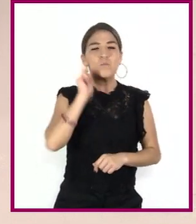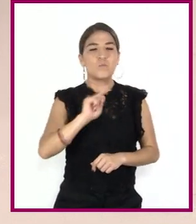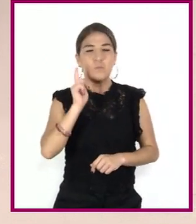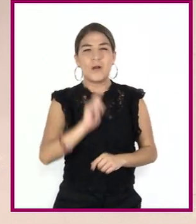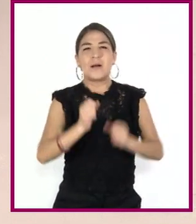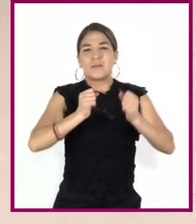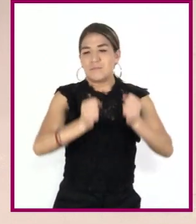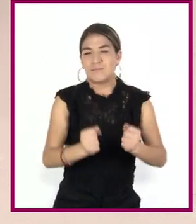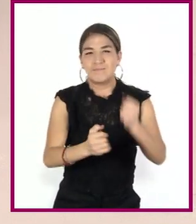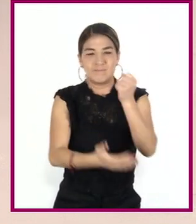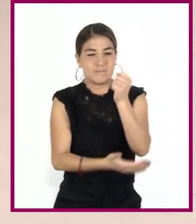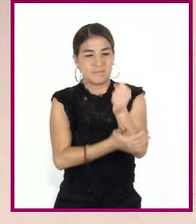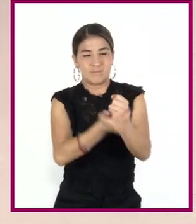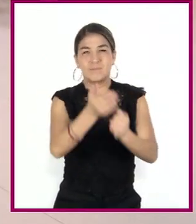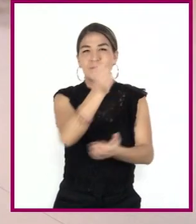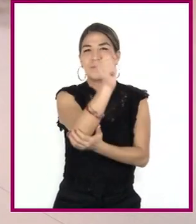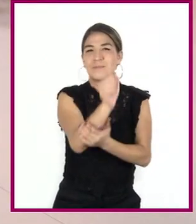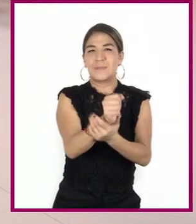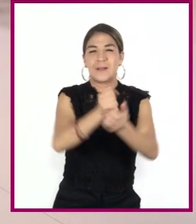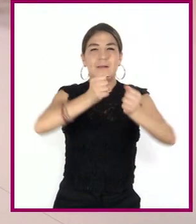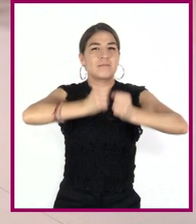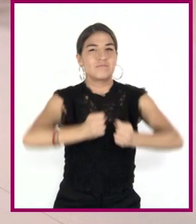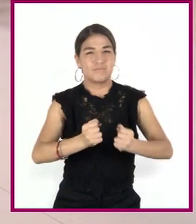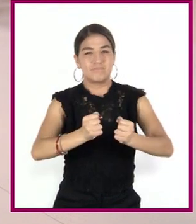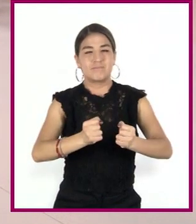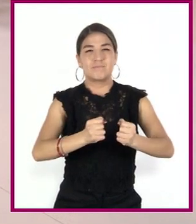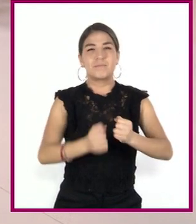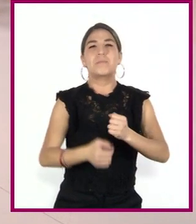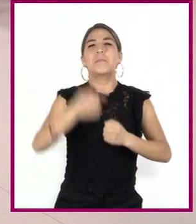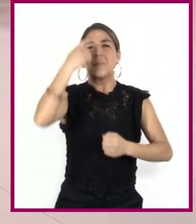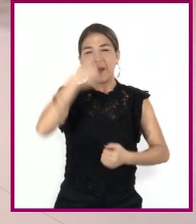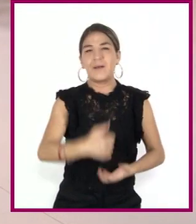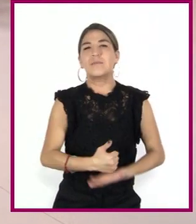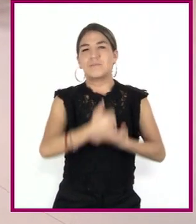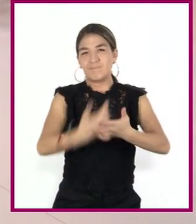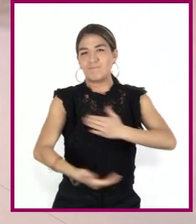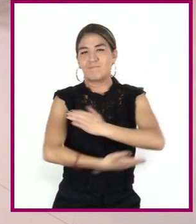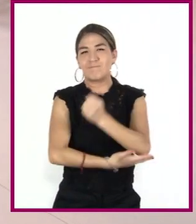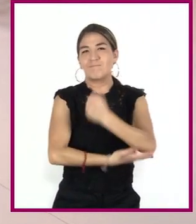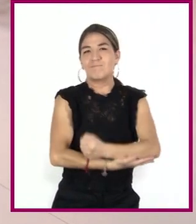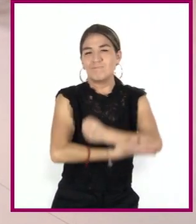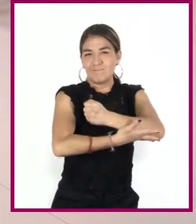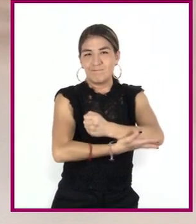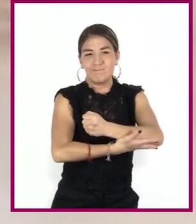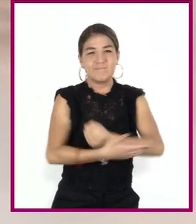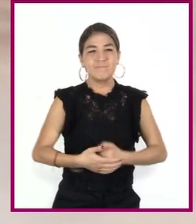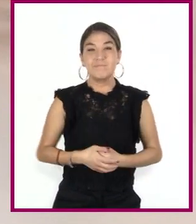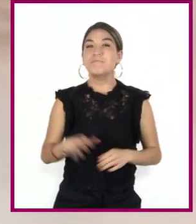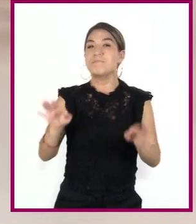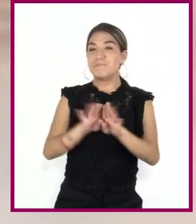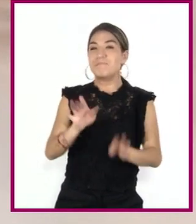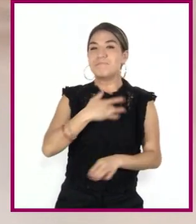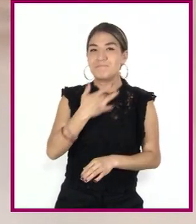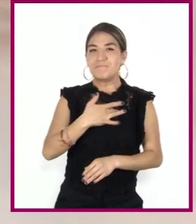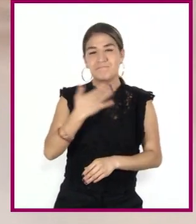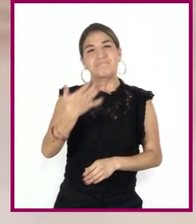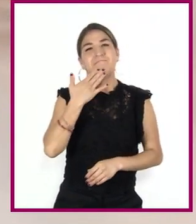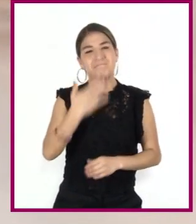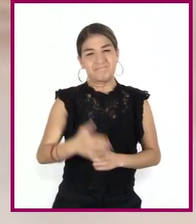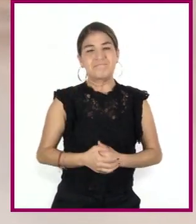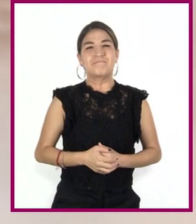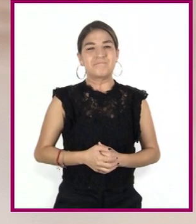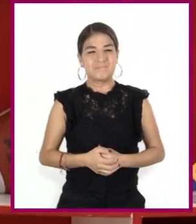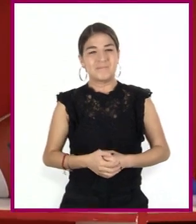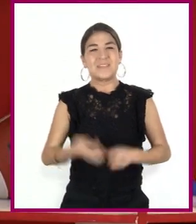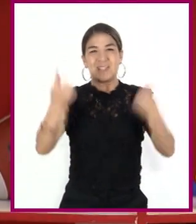que se queda con los antebrazos en el piso recargada. ¿Cómo van? Muy bien. Si se